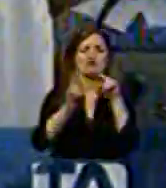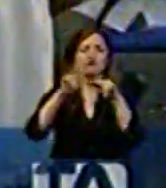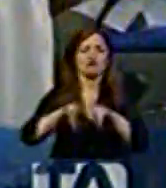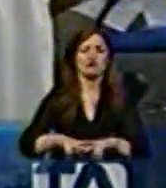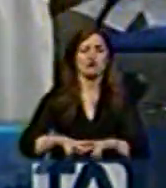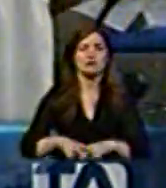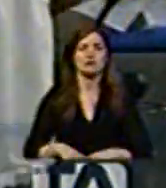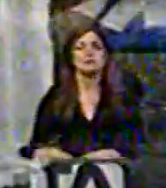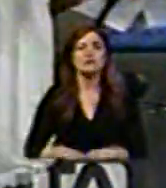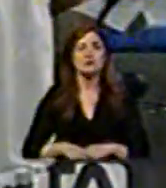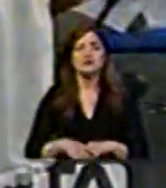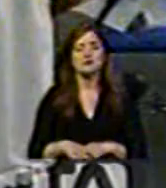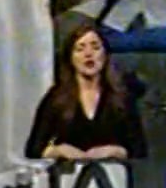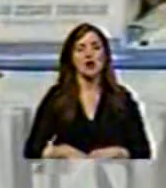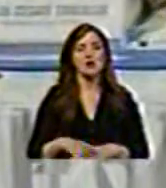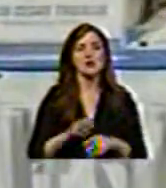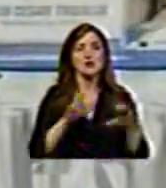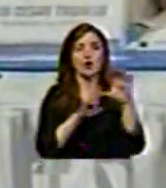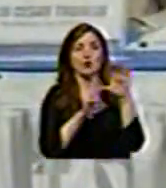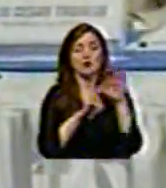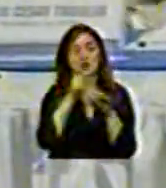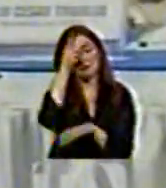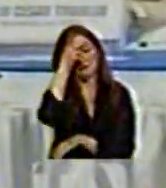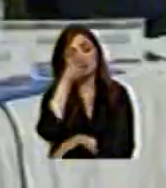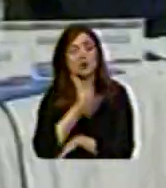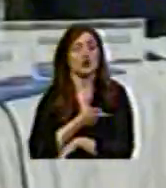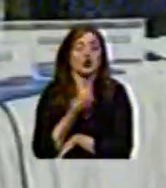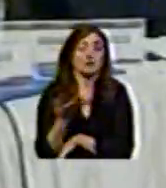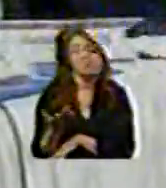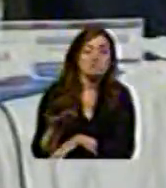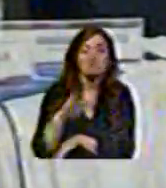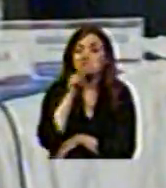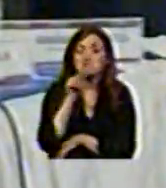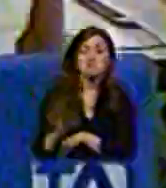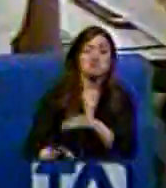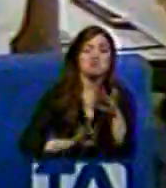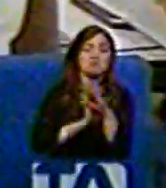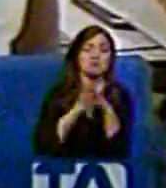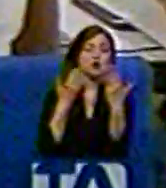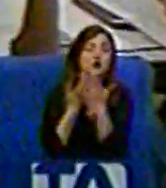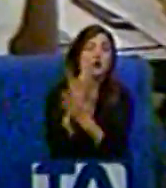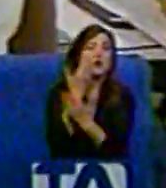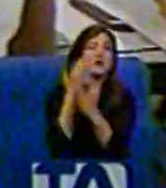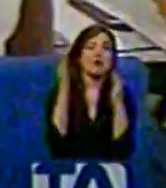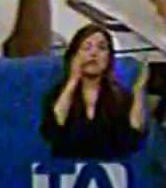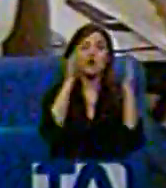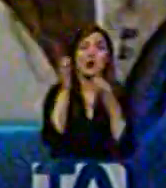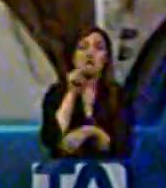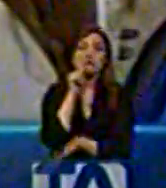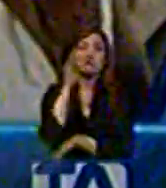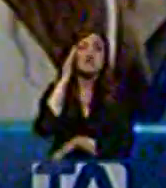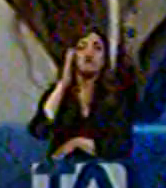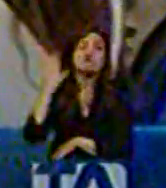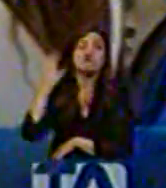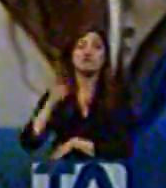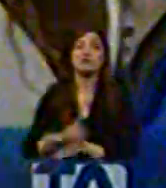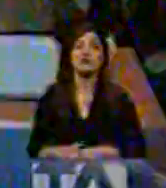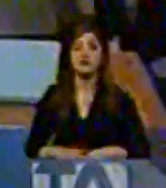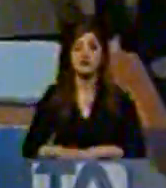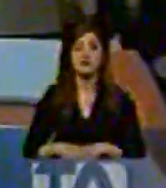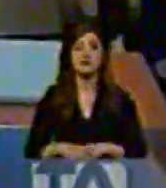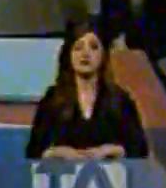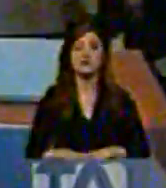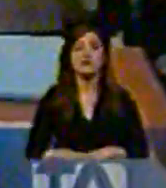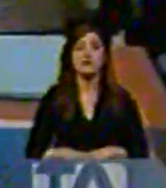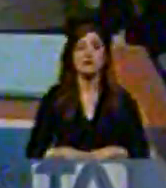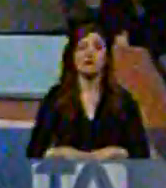revisadas. En el Consejo de Participación aún no han decidido de llegar al cese, si se nombrará a jueces transitorios en la Corte Constitucional. Pero